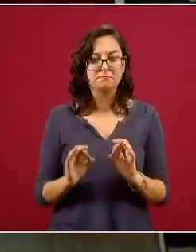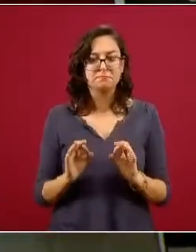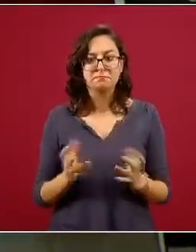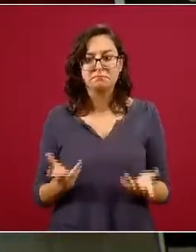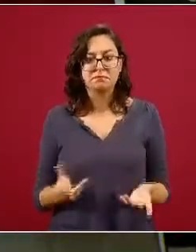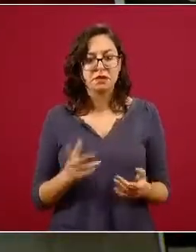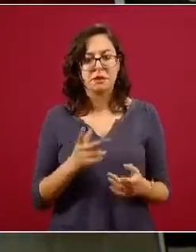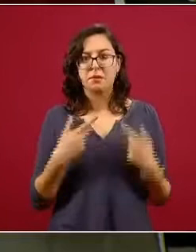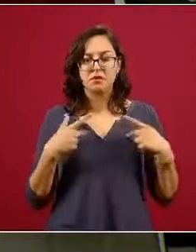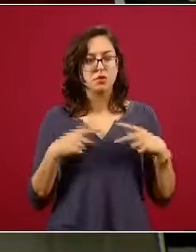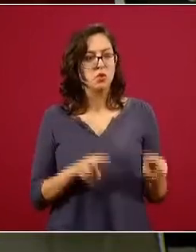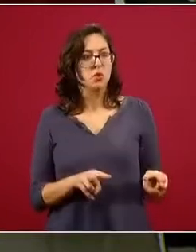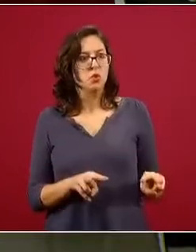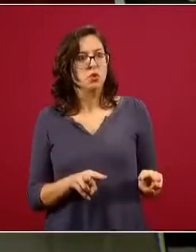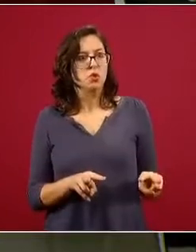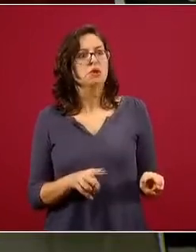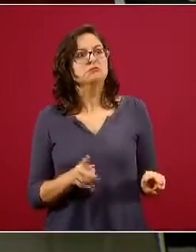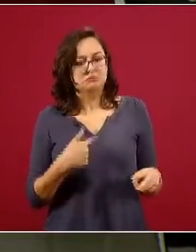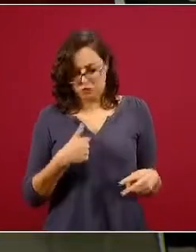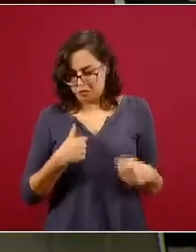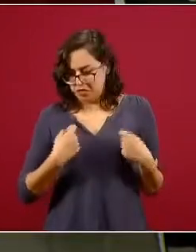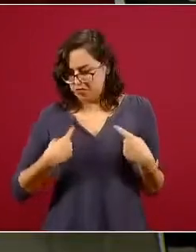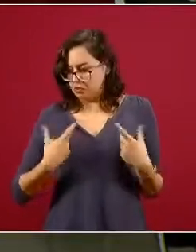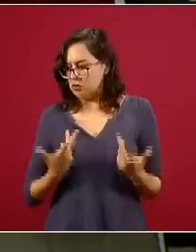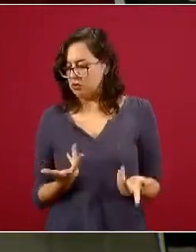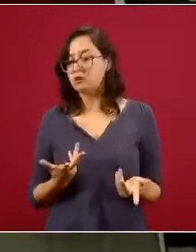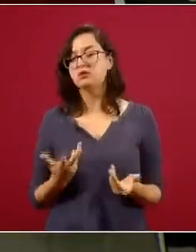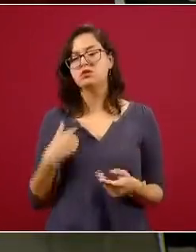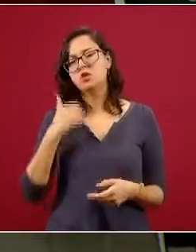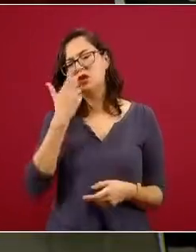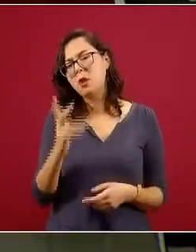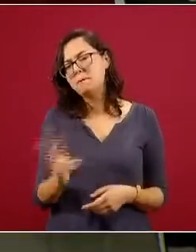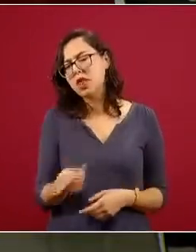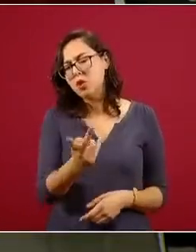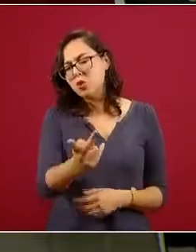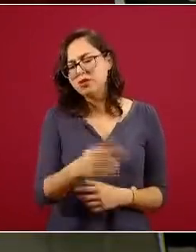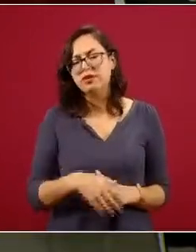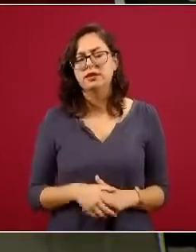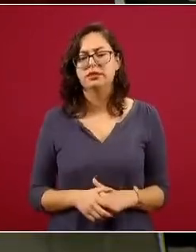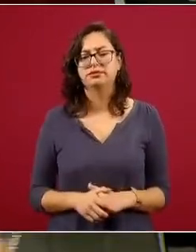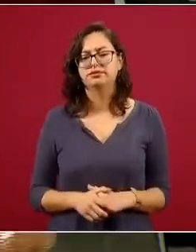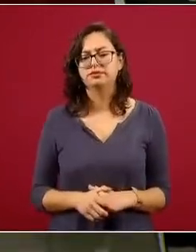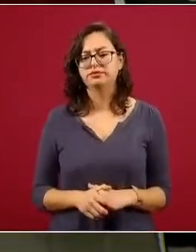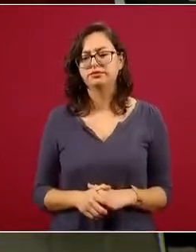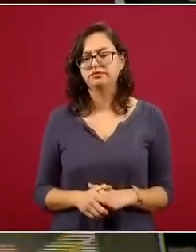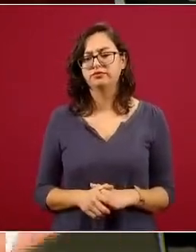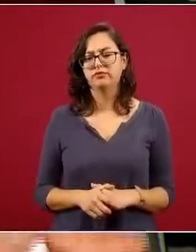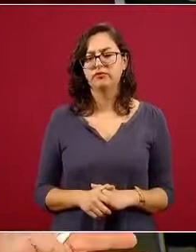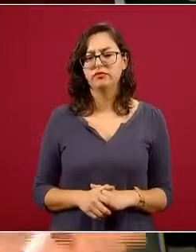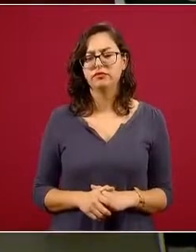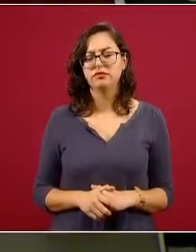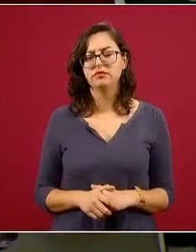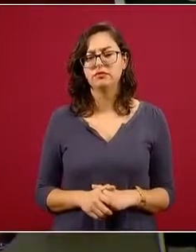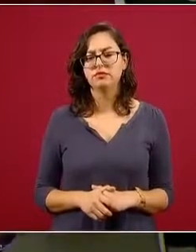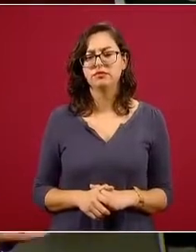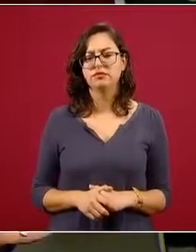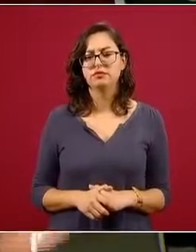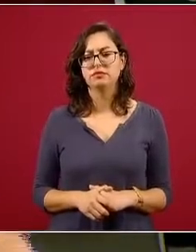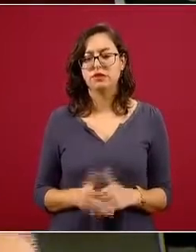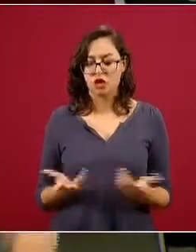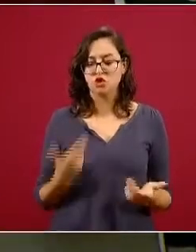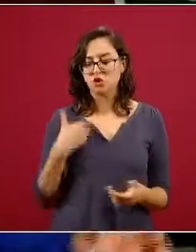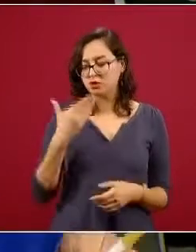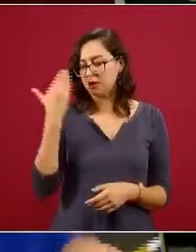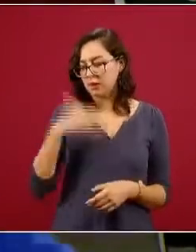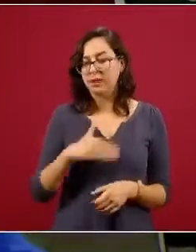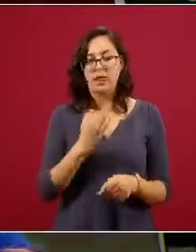gente se sintió identificada. Entonces yo le quiero preguntar si dentro de esta ampliación, aunque ya sé que seguimos en la